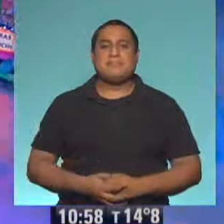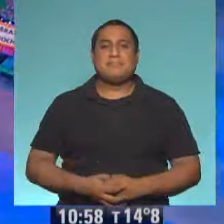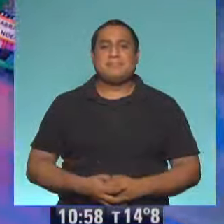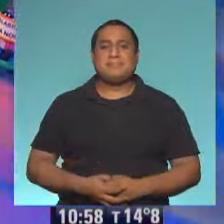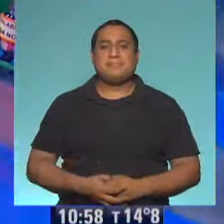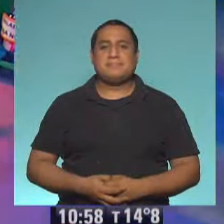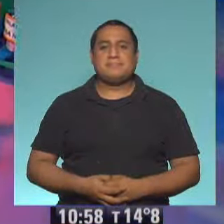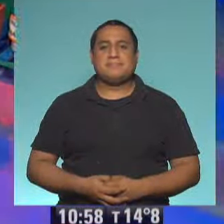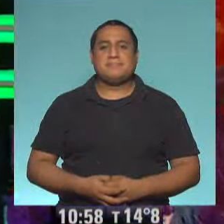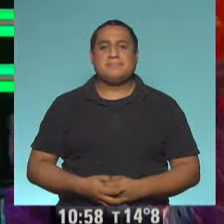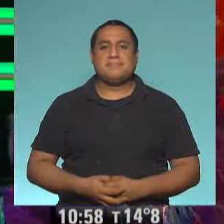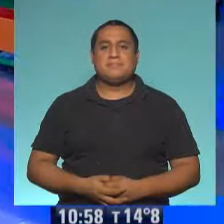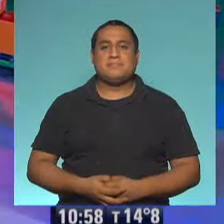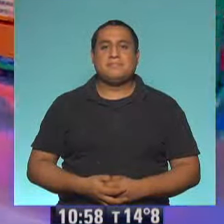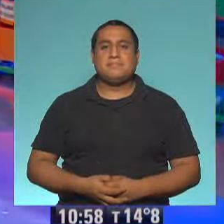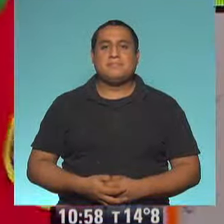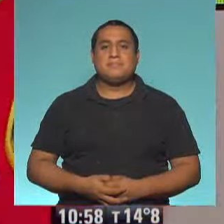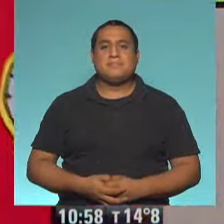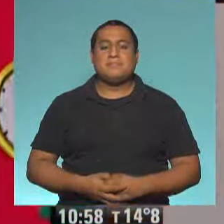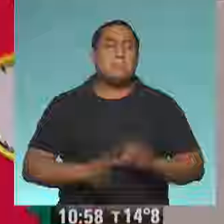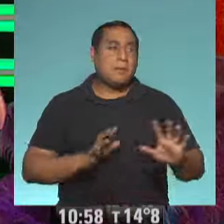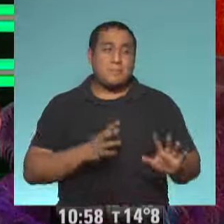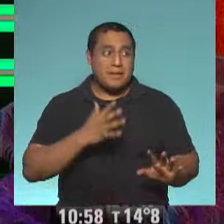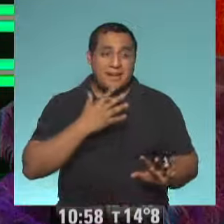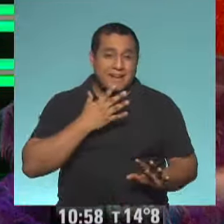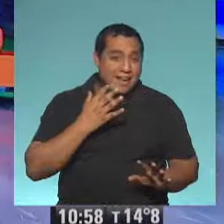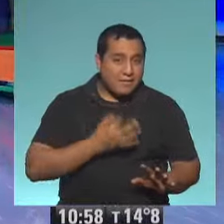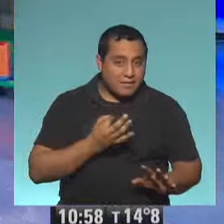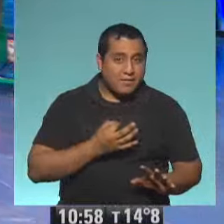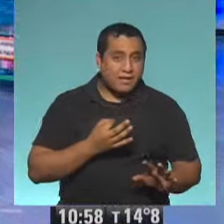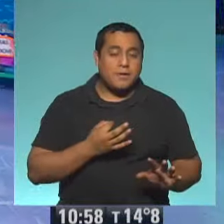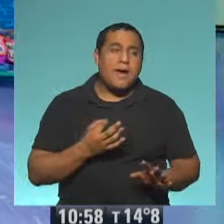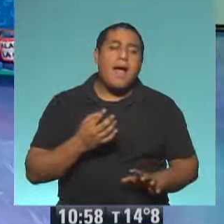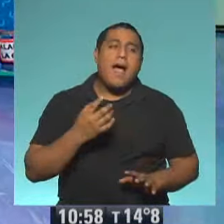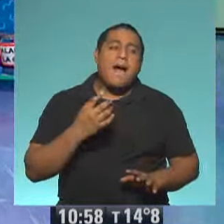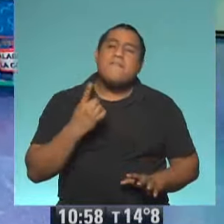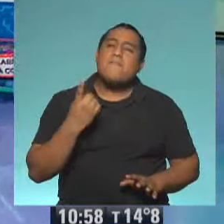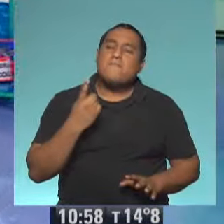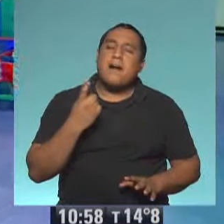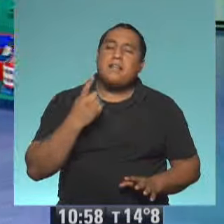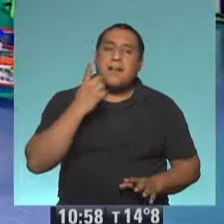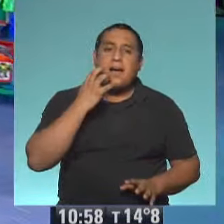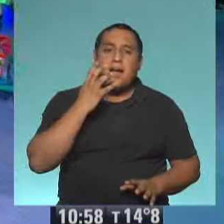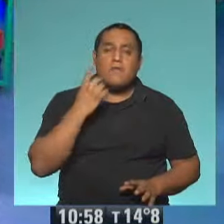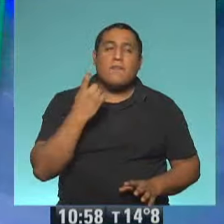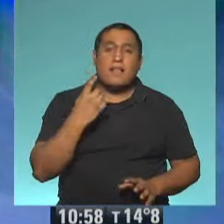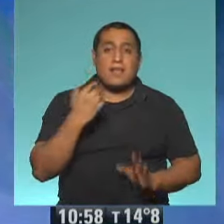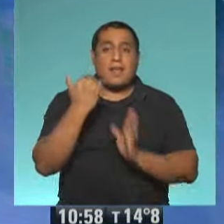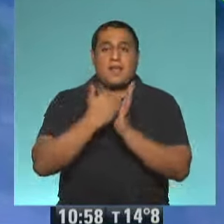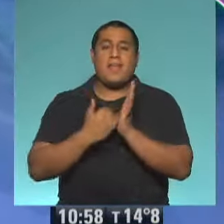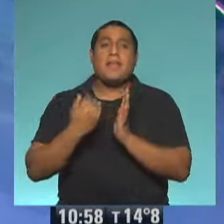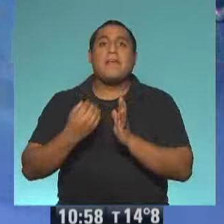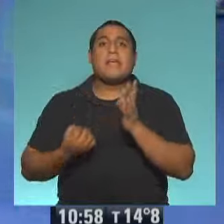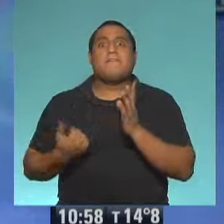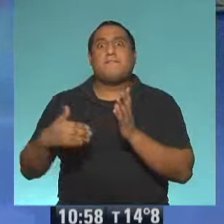Bailando el tuta, tuta. Bueno, pero la verdad es que nos está faltando algo más. Sí, en nuestra lista tenemos que inventar una